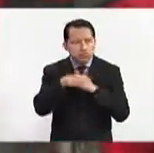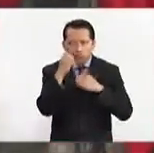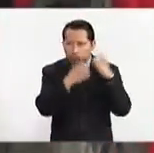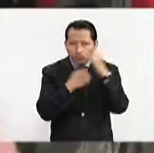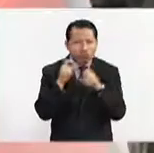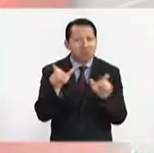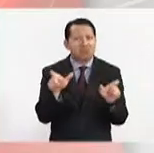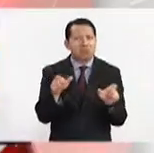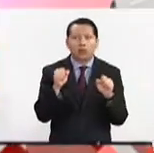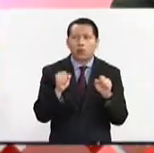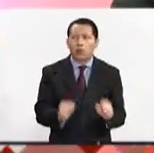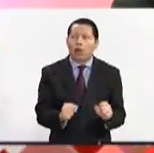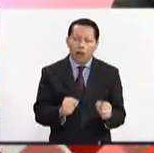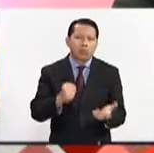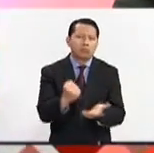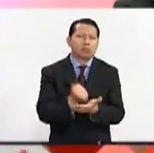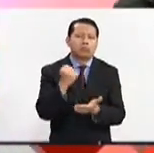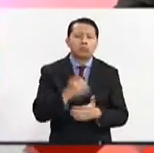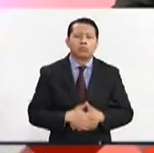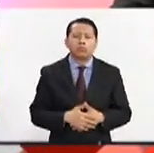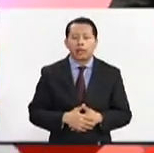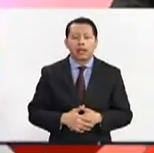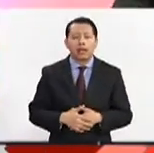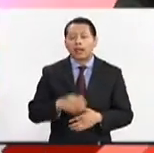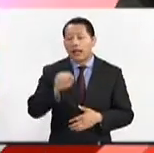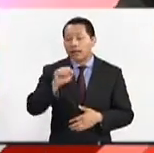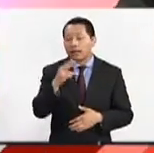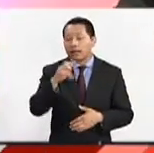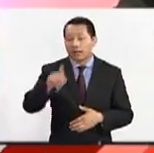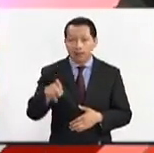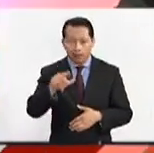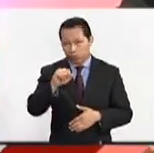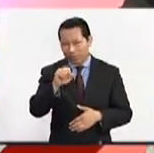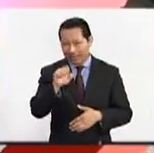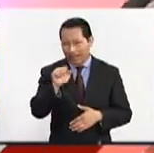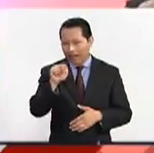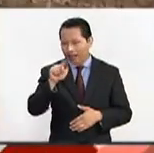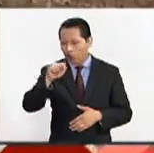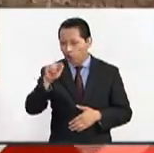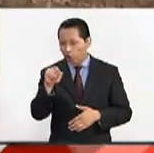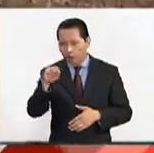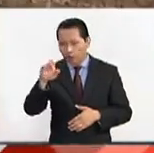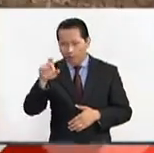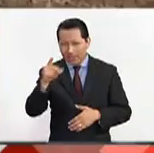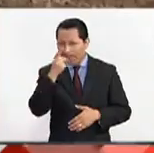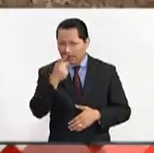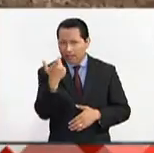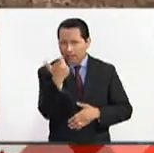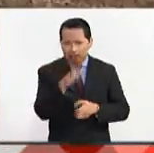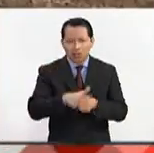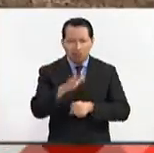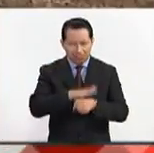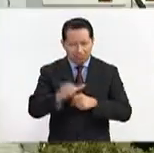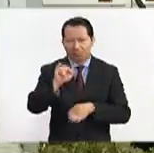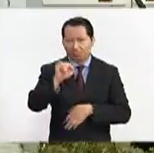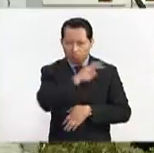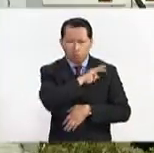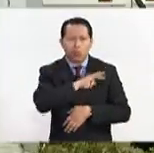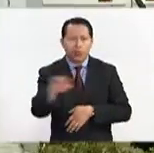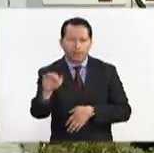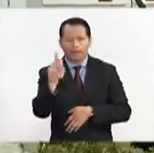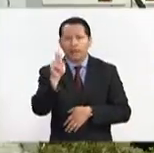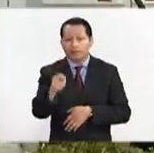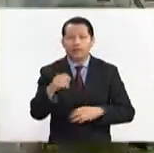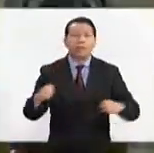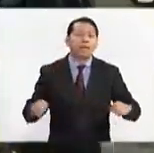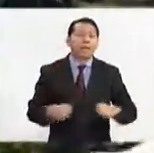estructural. El secretario de Hacienda, José Antonio Meade, afirmó que sí existen los recursos suficientes para hacer frente a